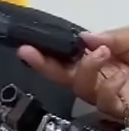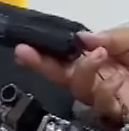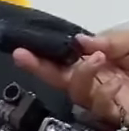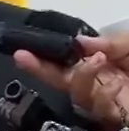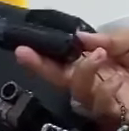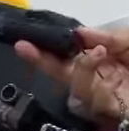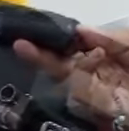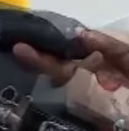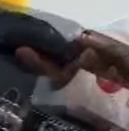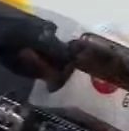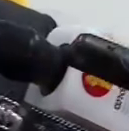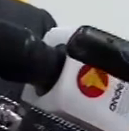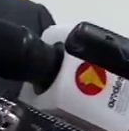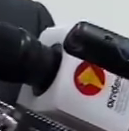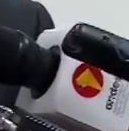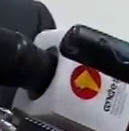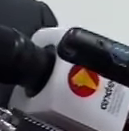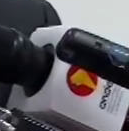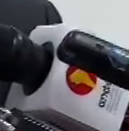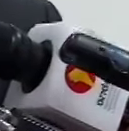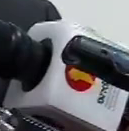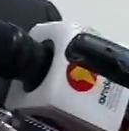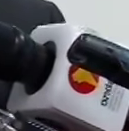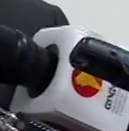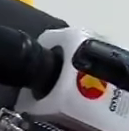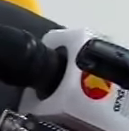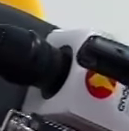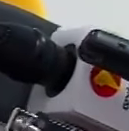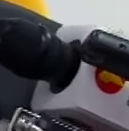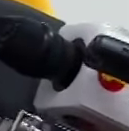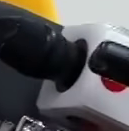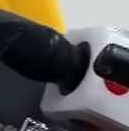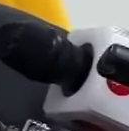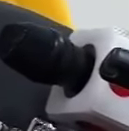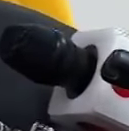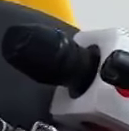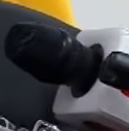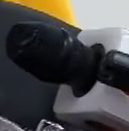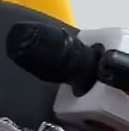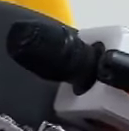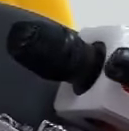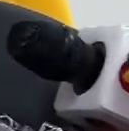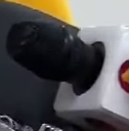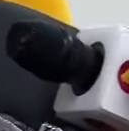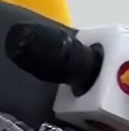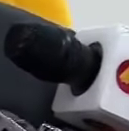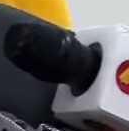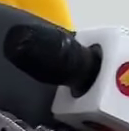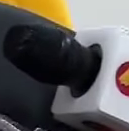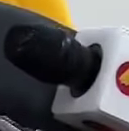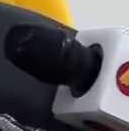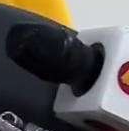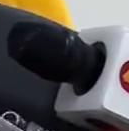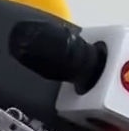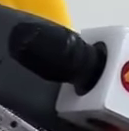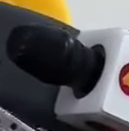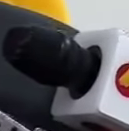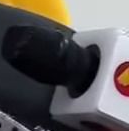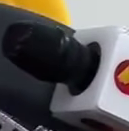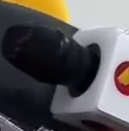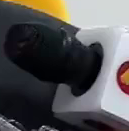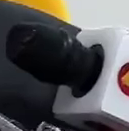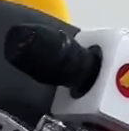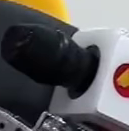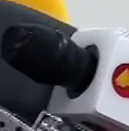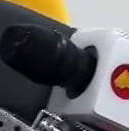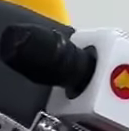de las Fuerzas Armadas. Eso es. No, digamos, hay muchísimas otras faltas que son juzgadas permanentemente por los consejos de